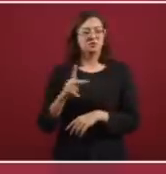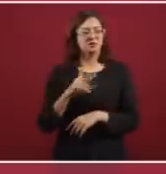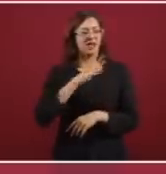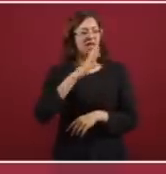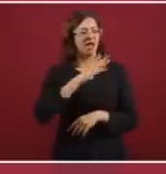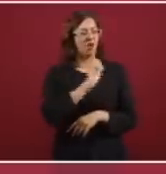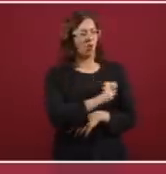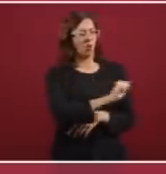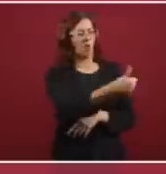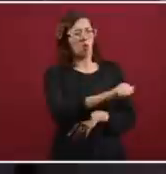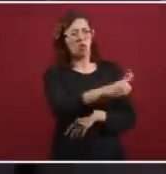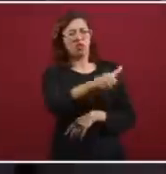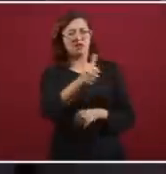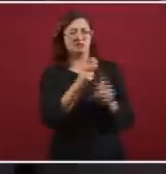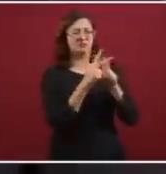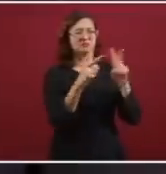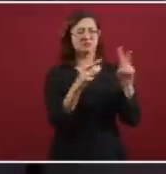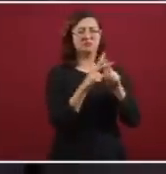y esas